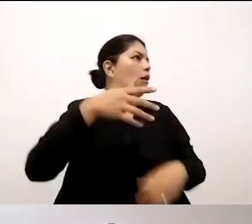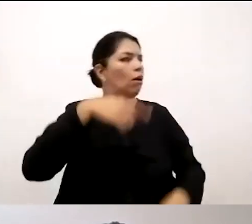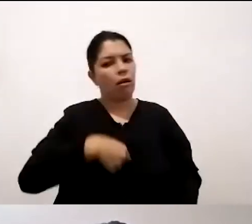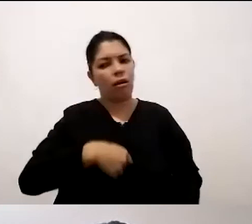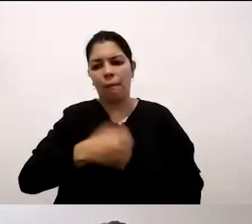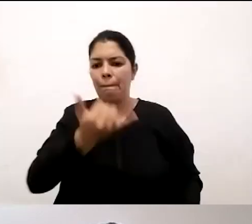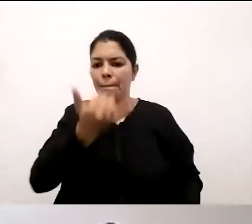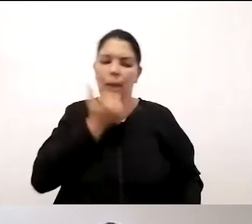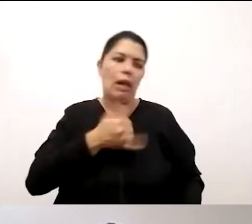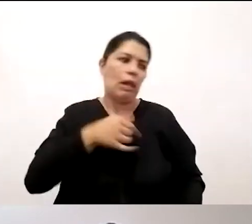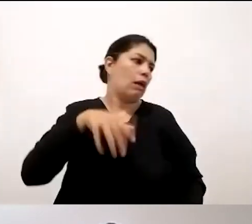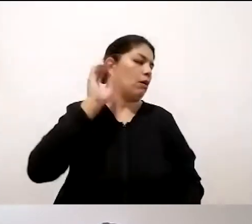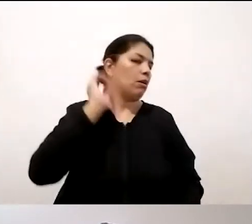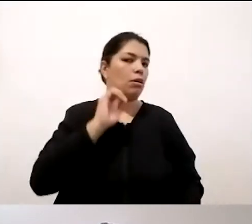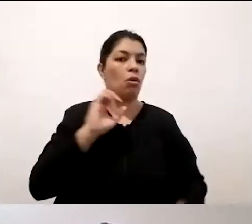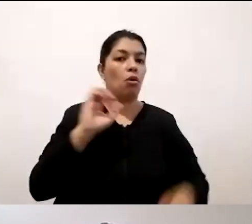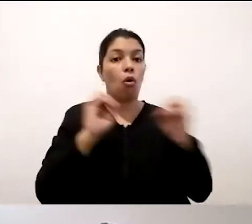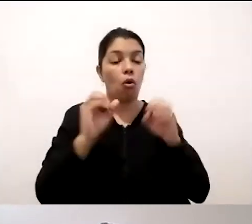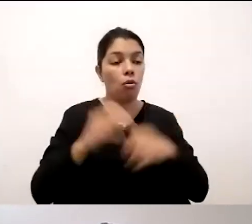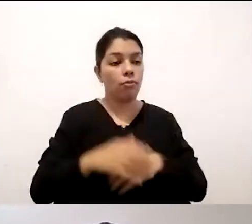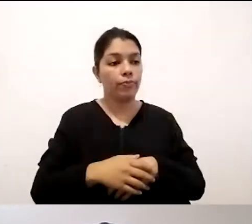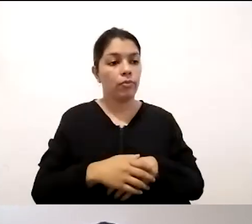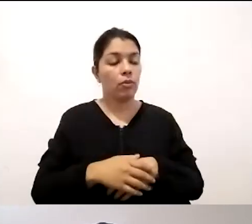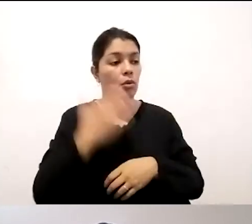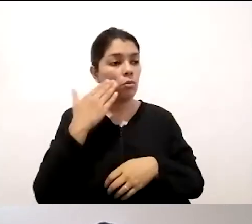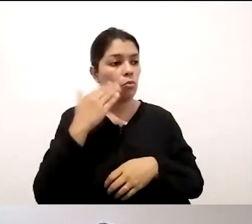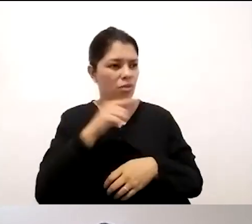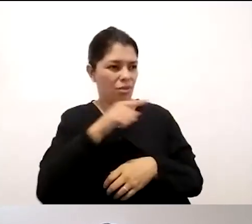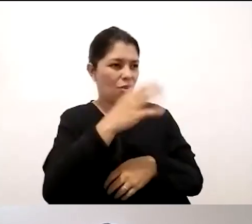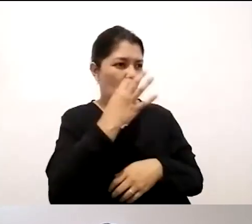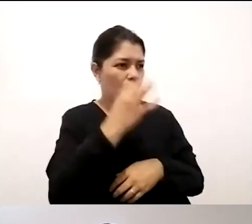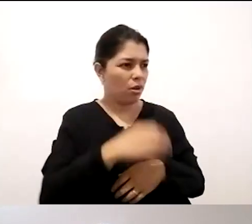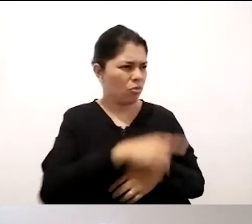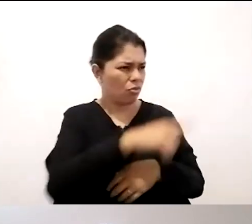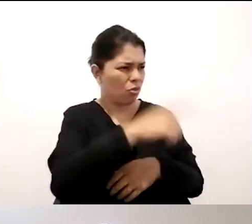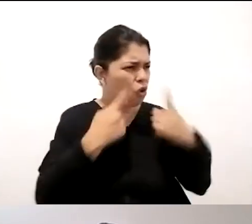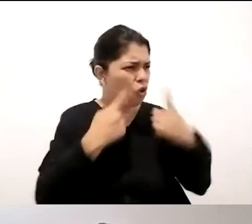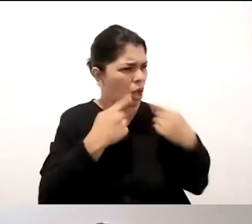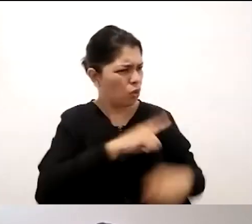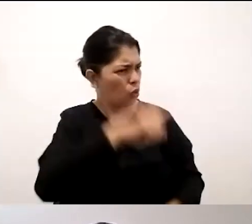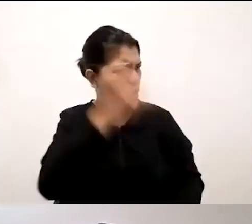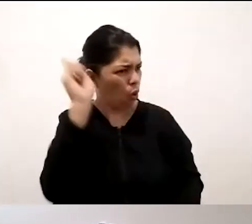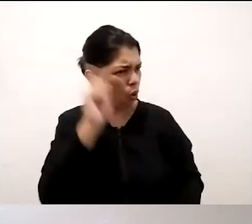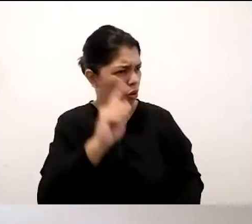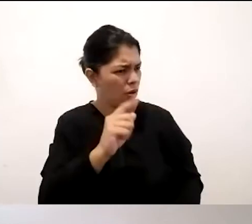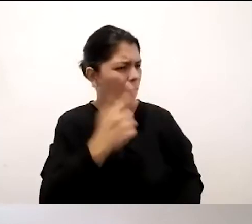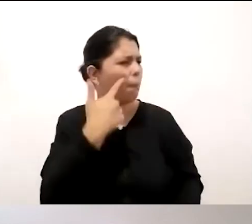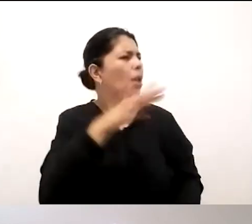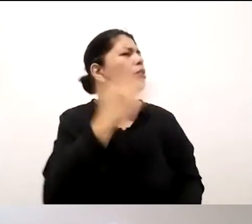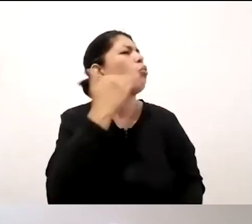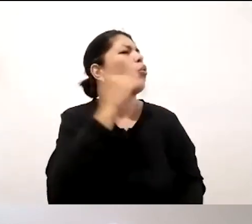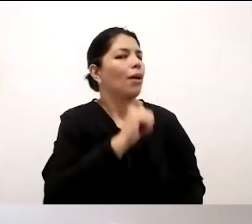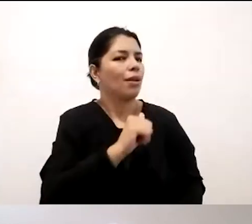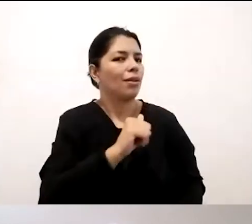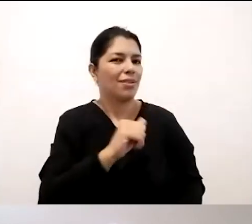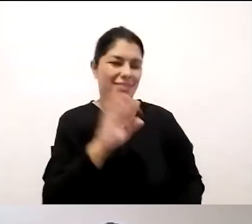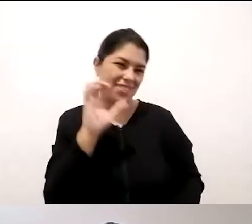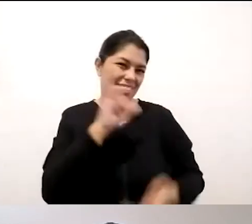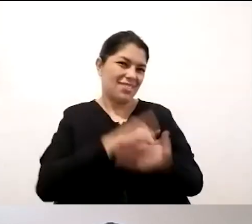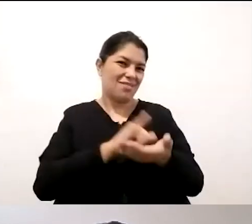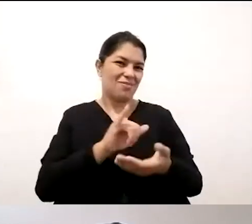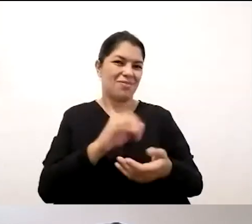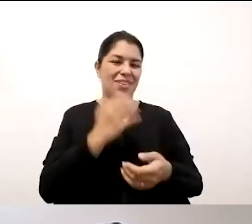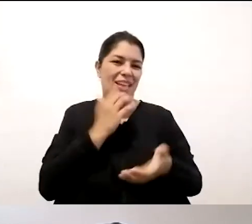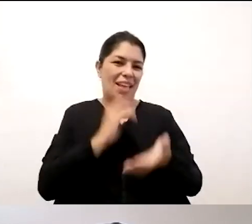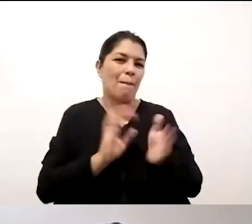ser fuerte y que no tiene que llorar porque eso es cuestión de mujeres. Entonces ahí vemos unos ejemplos claros de las diferentes formas